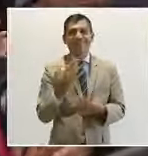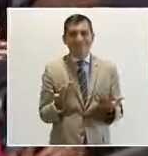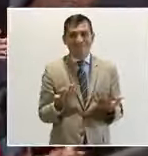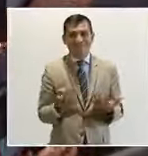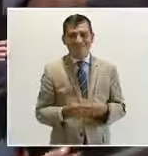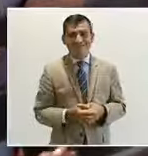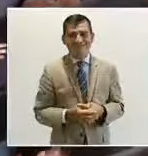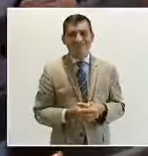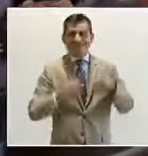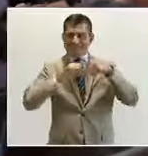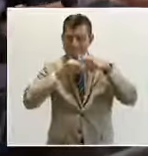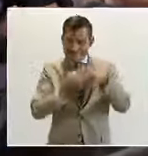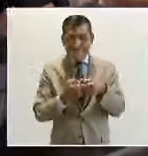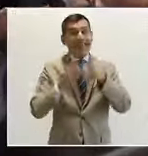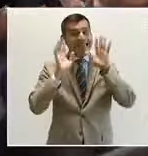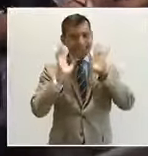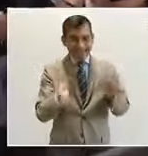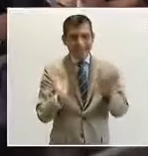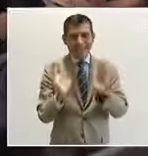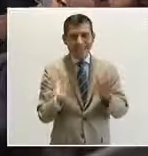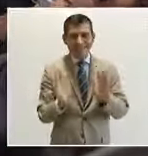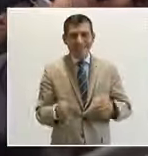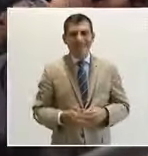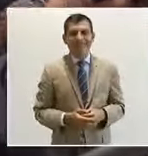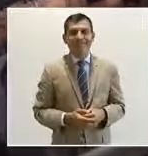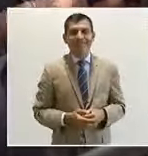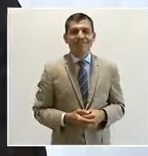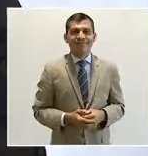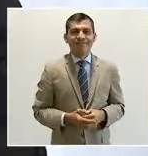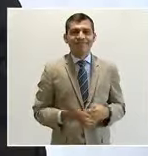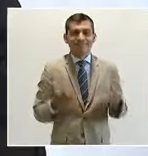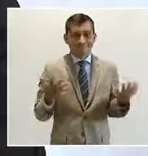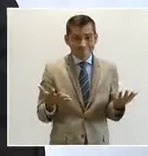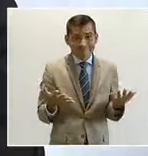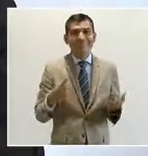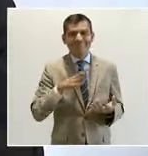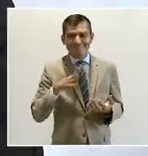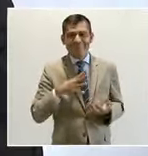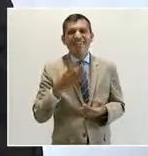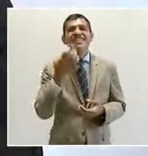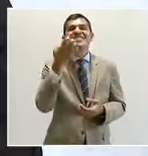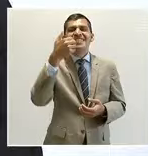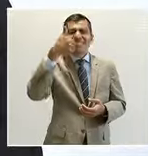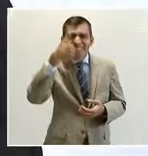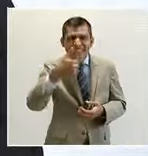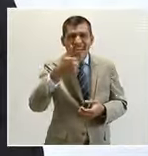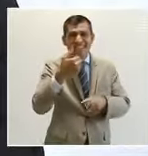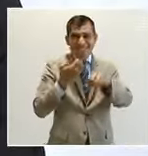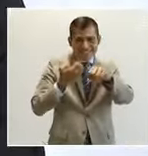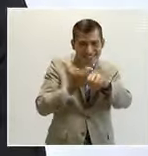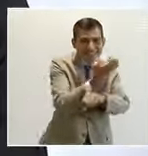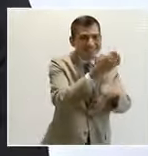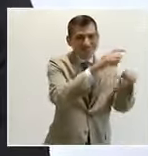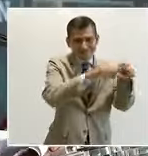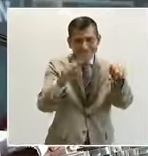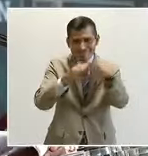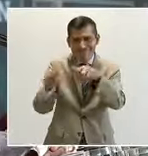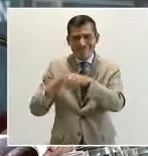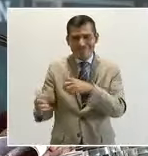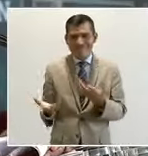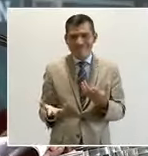y ya empezamos llevamos seis estados se los puedo